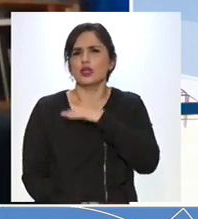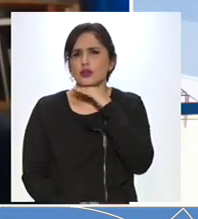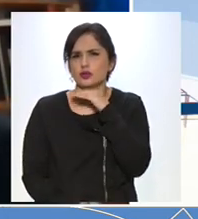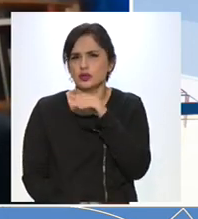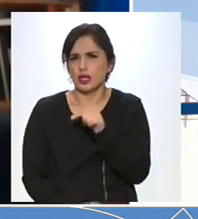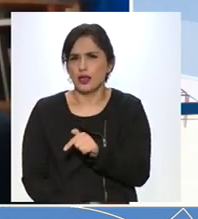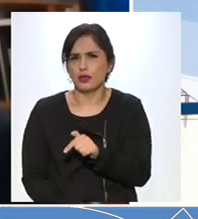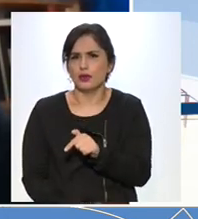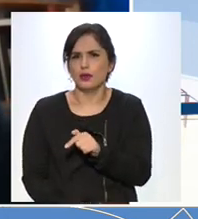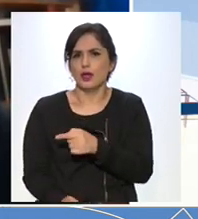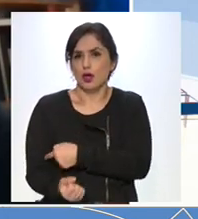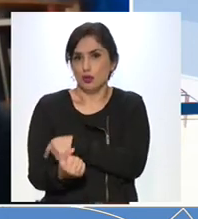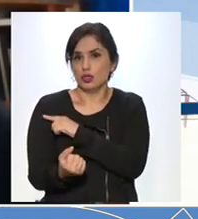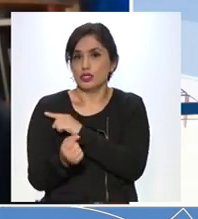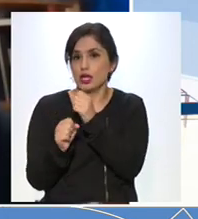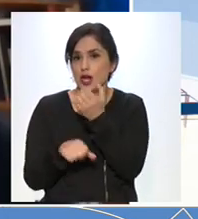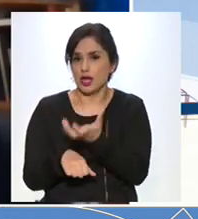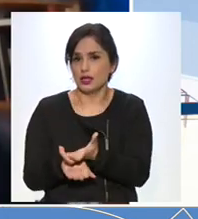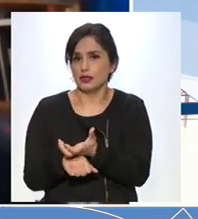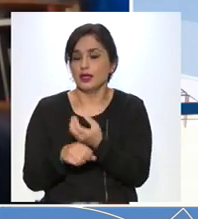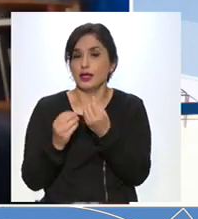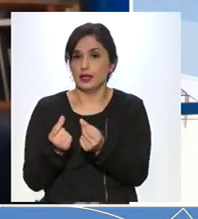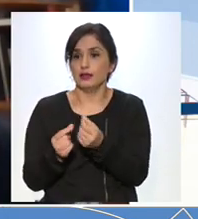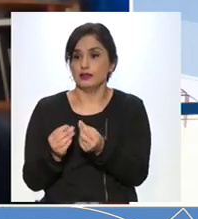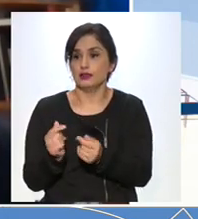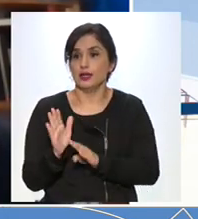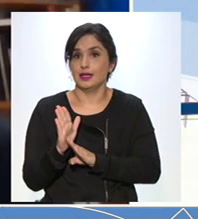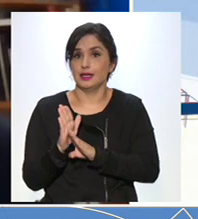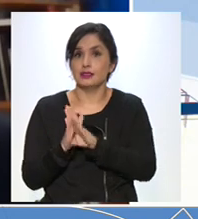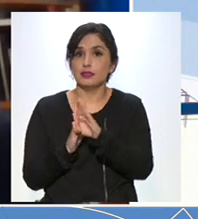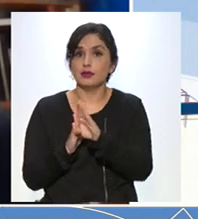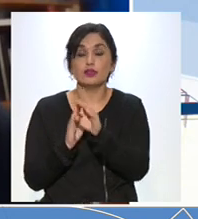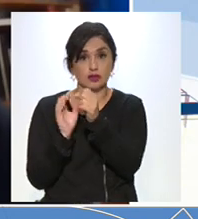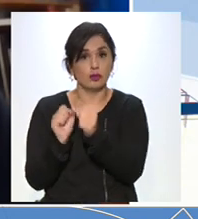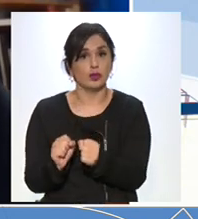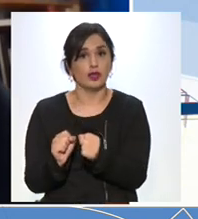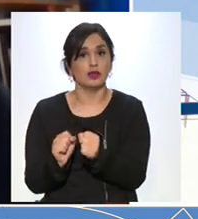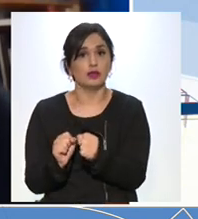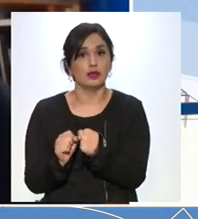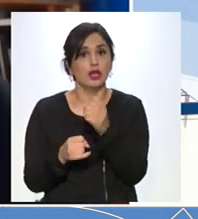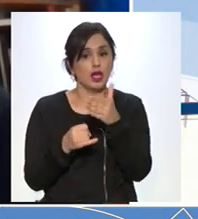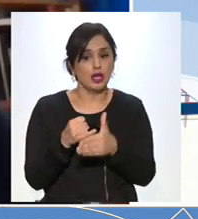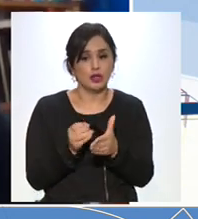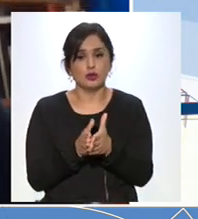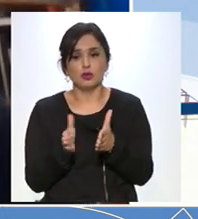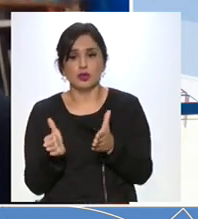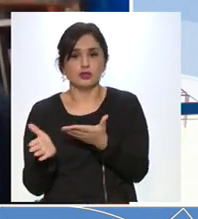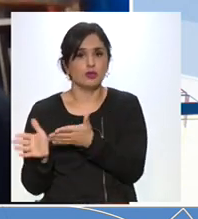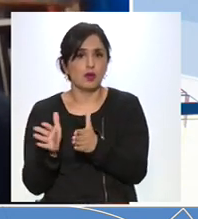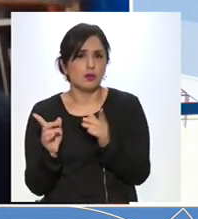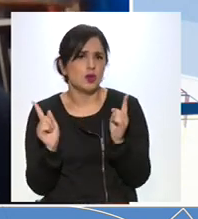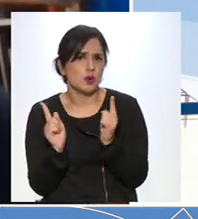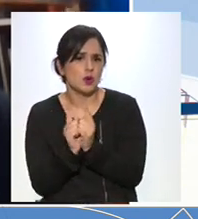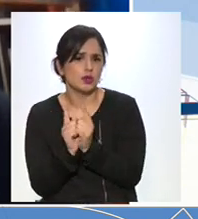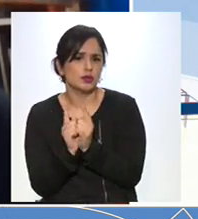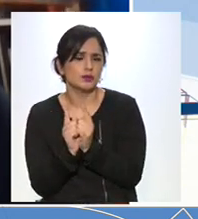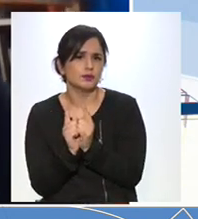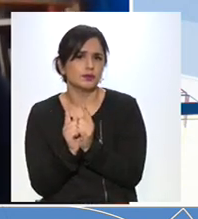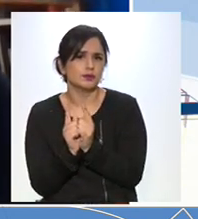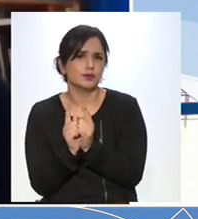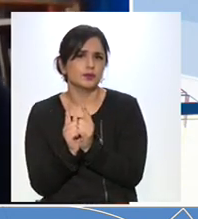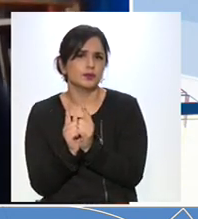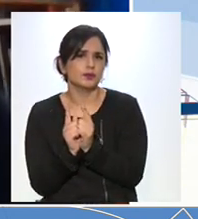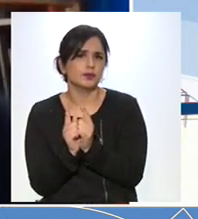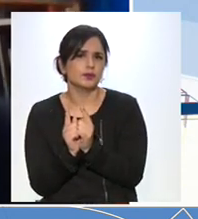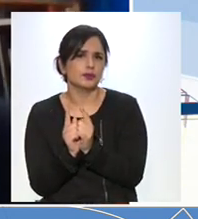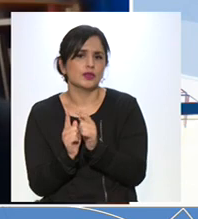¿Existe un potencial? ¿Es posible dinamizar el crecimiento de la capacidad productiva en plazo relativamente breve? ¿En qué